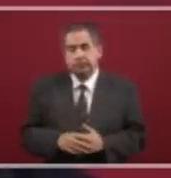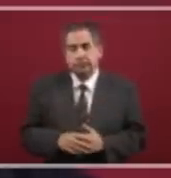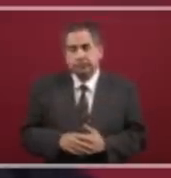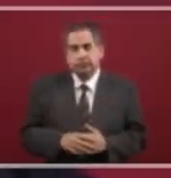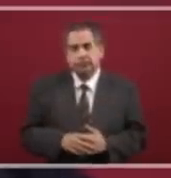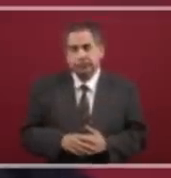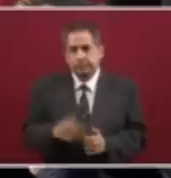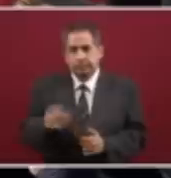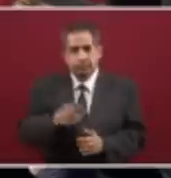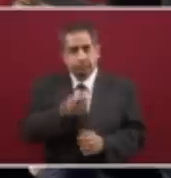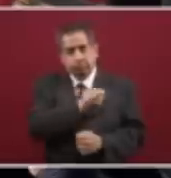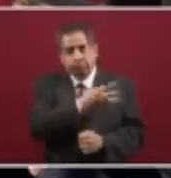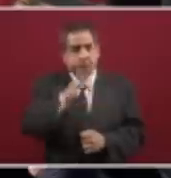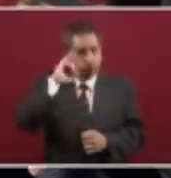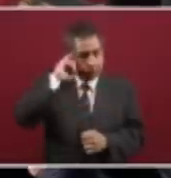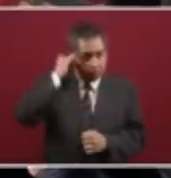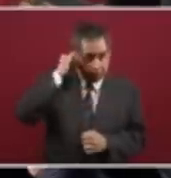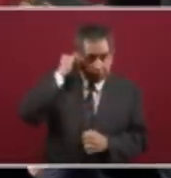indígenas